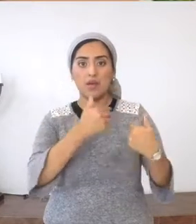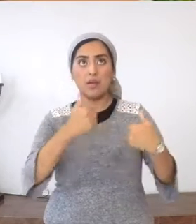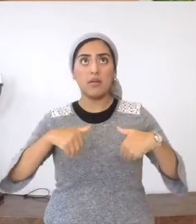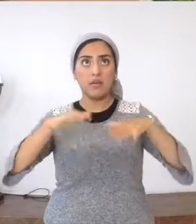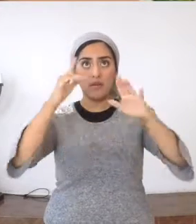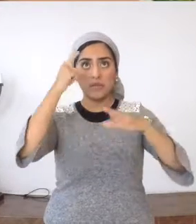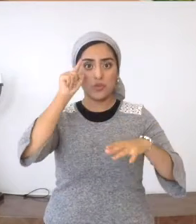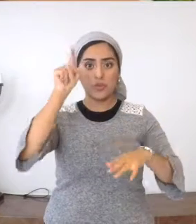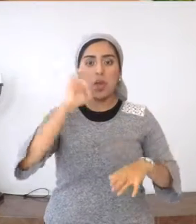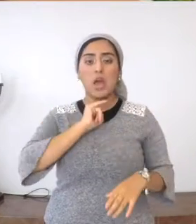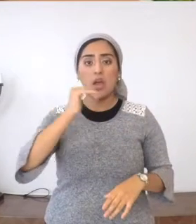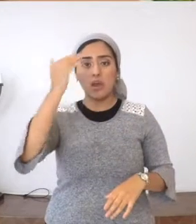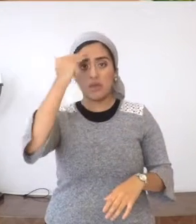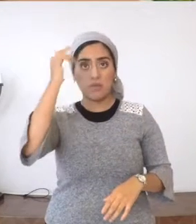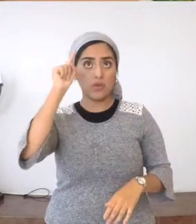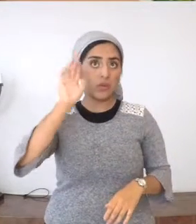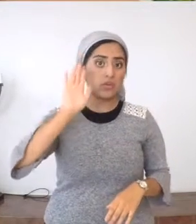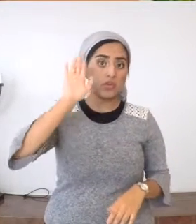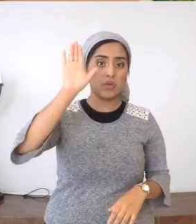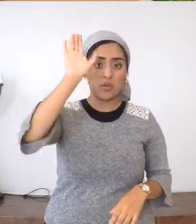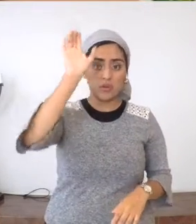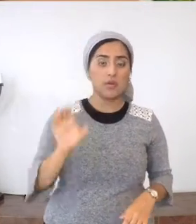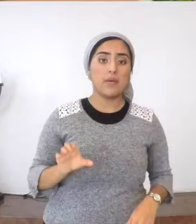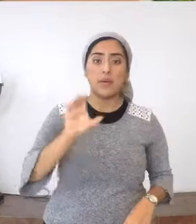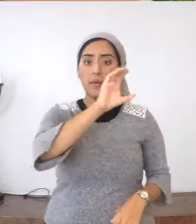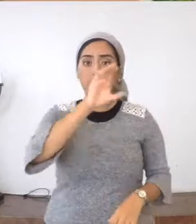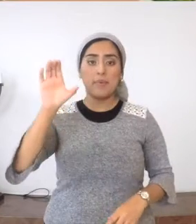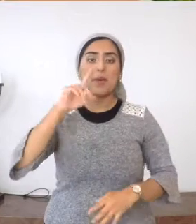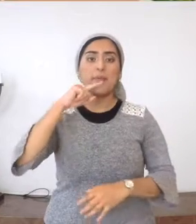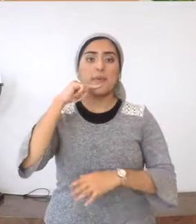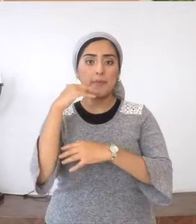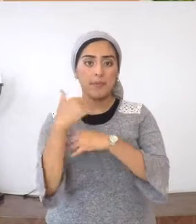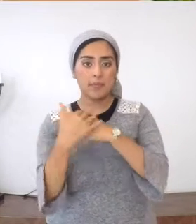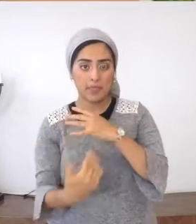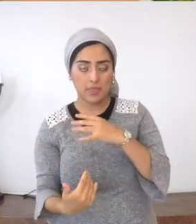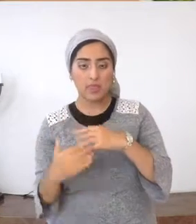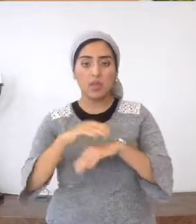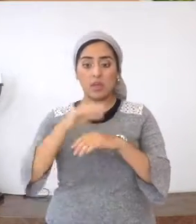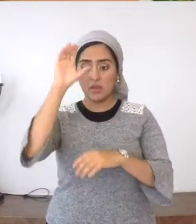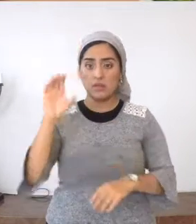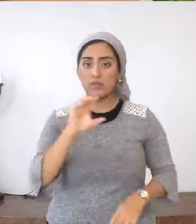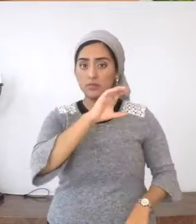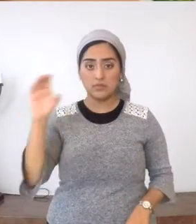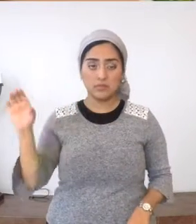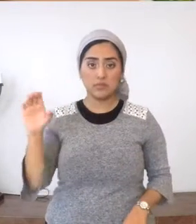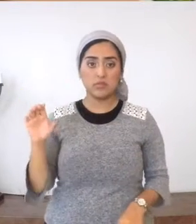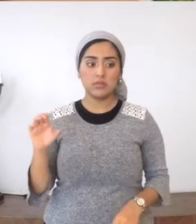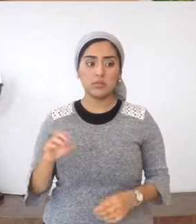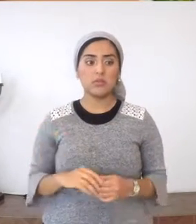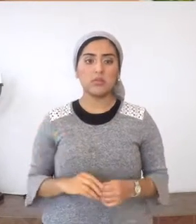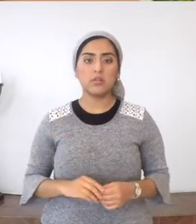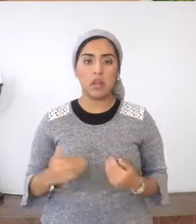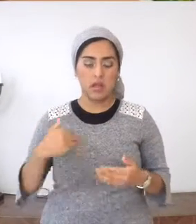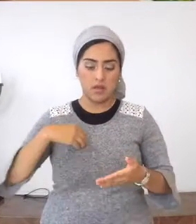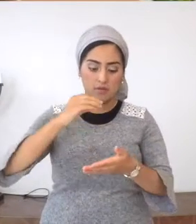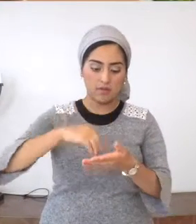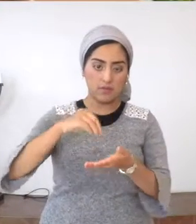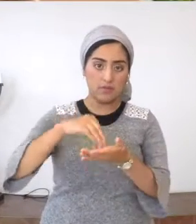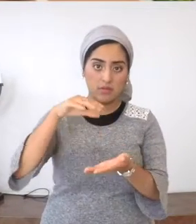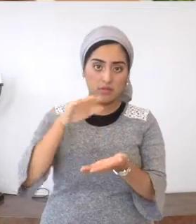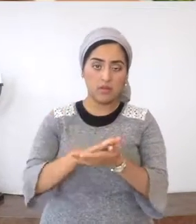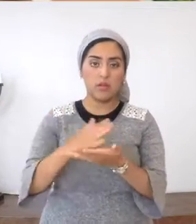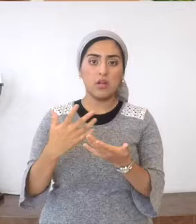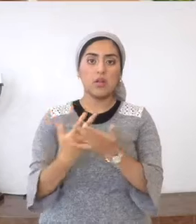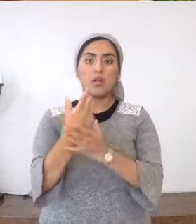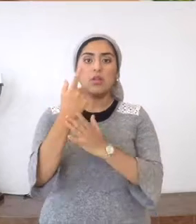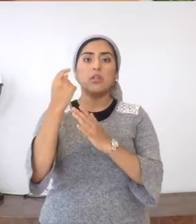ver Nada con ese pacto Yo estoy consagrado A ti Y yo sé que Por tu pacto De sangre Por tu derramamiento De sangre En